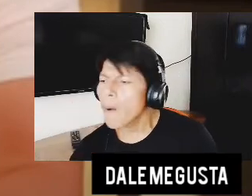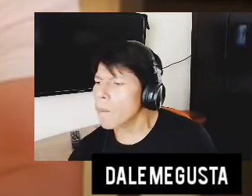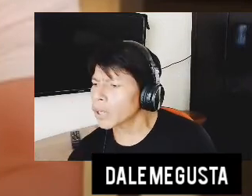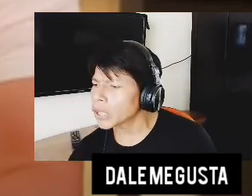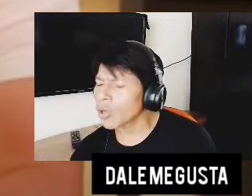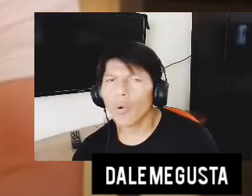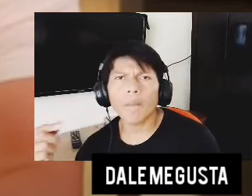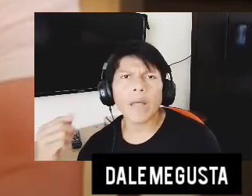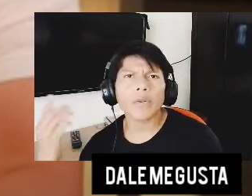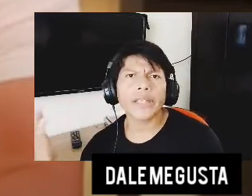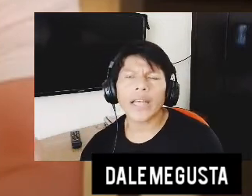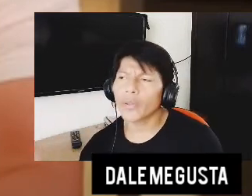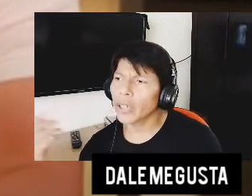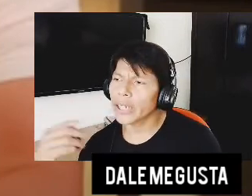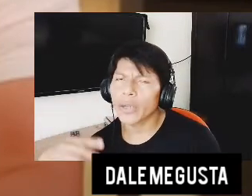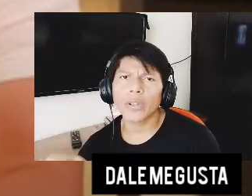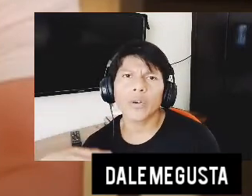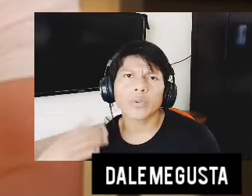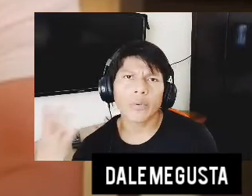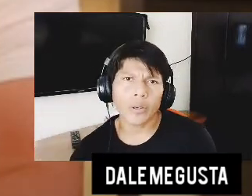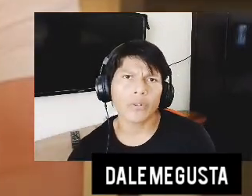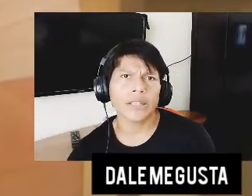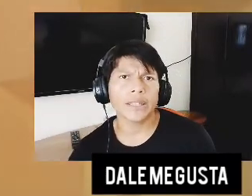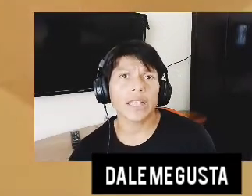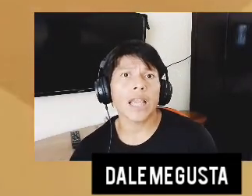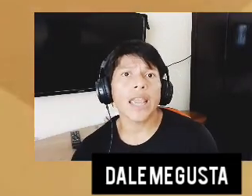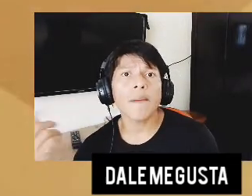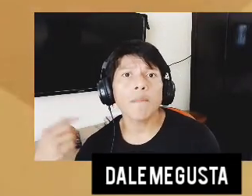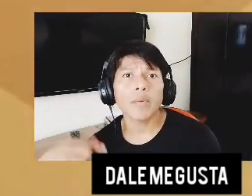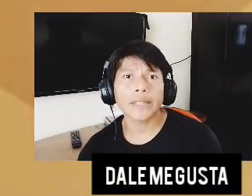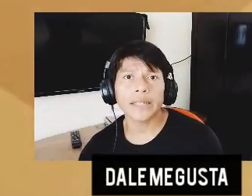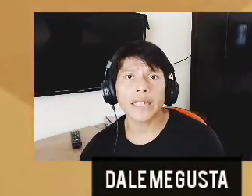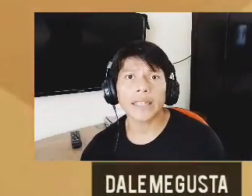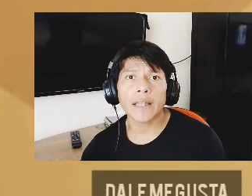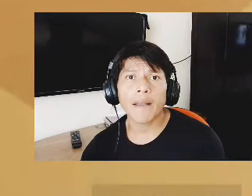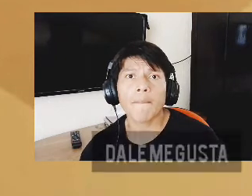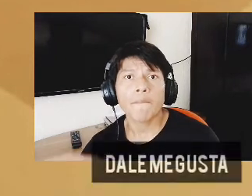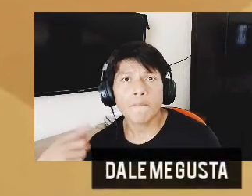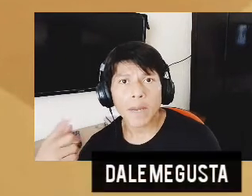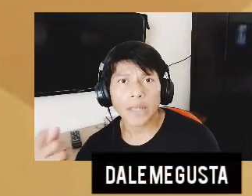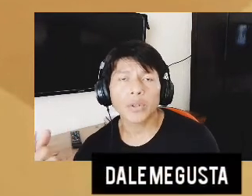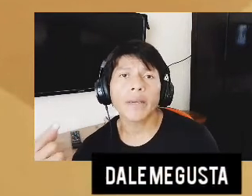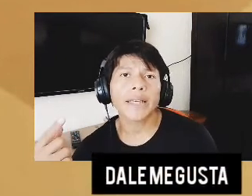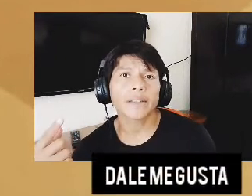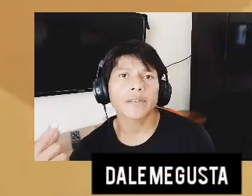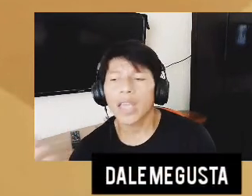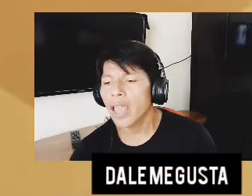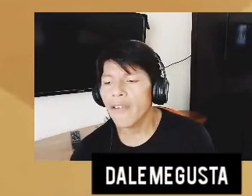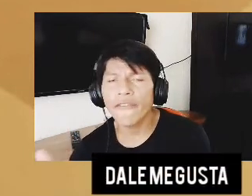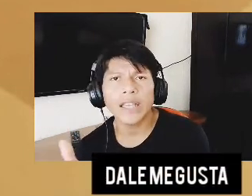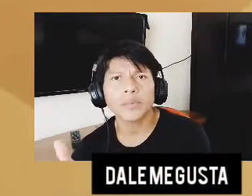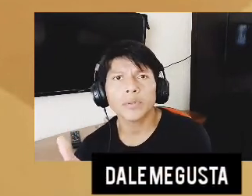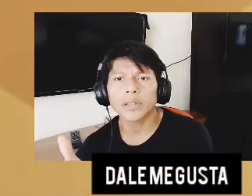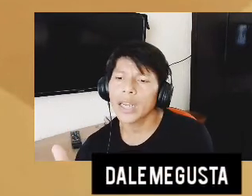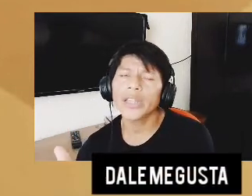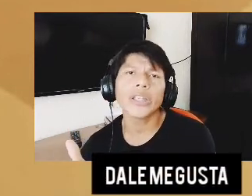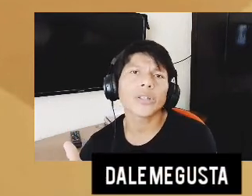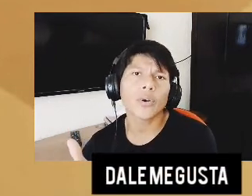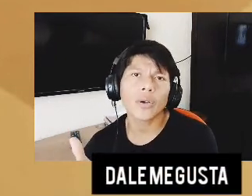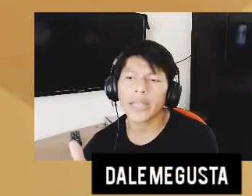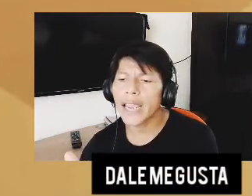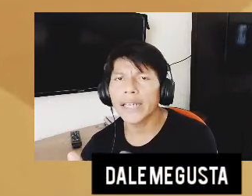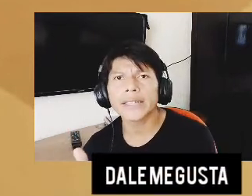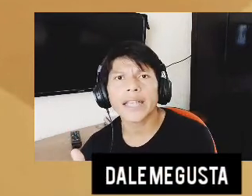crecer? Porque está ocupado tirando dinero de los nuevo leoneses en publicidad para su imagen, en Facebook,